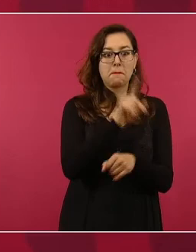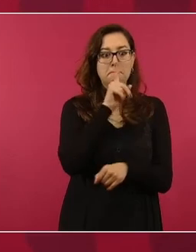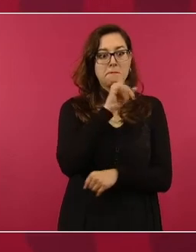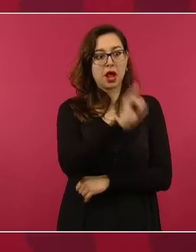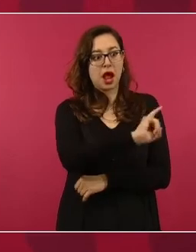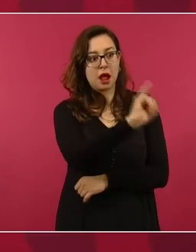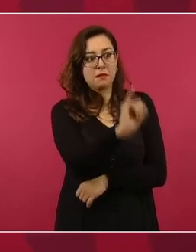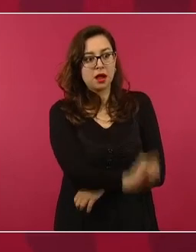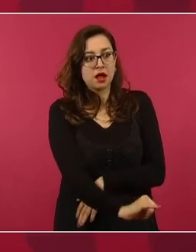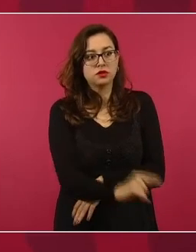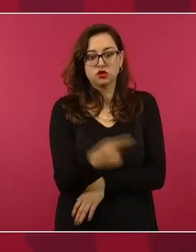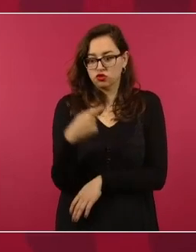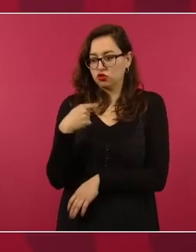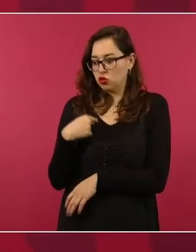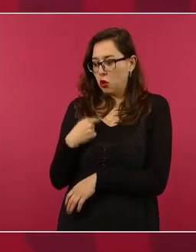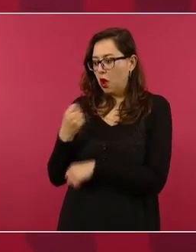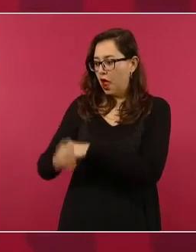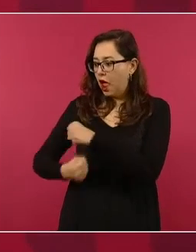pública,